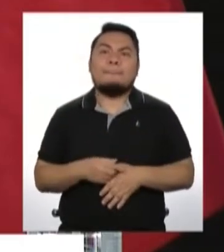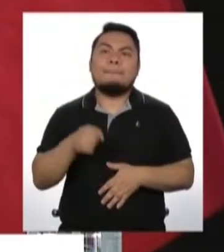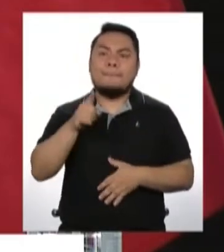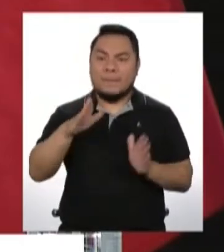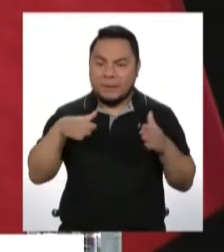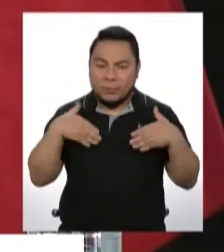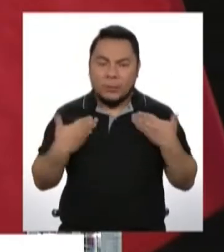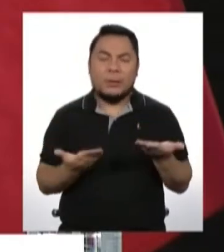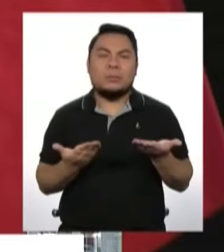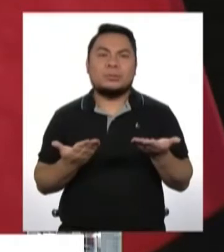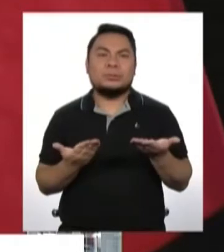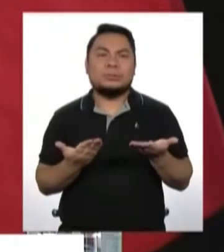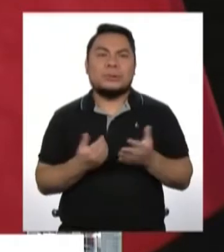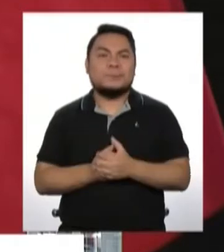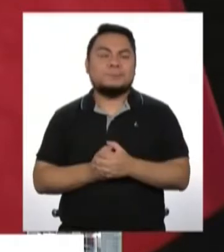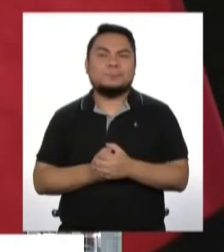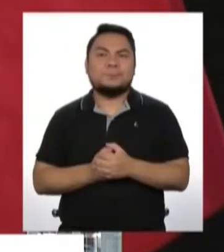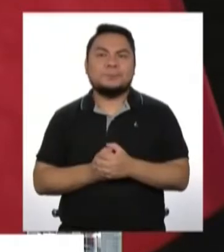podamos